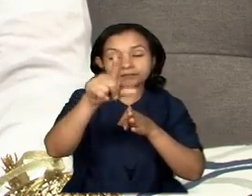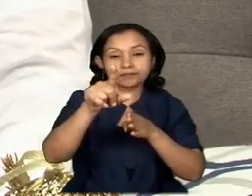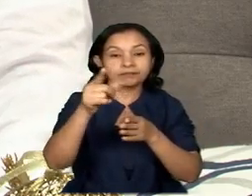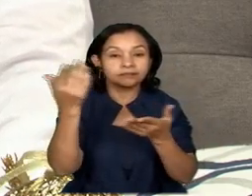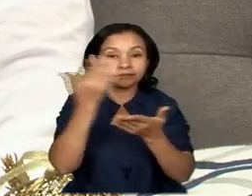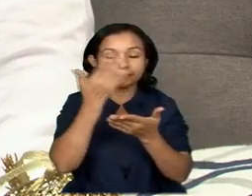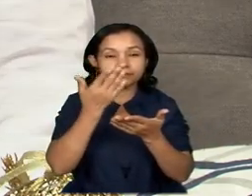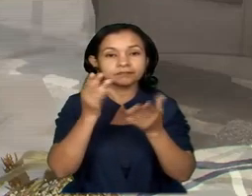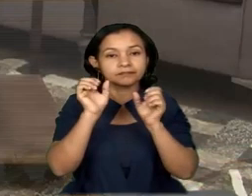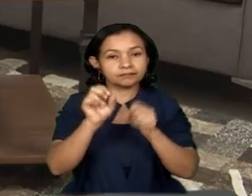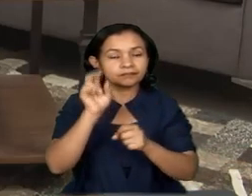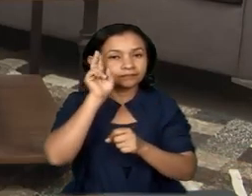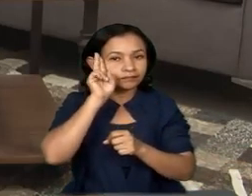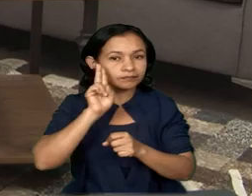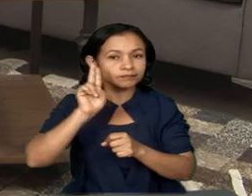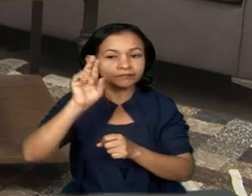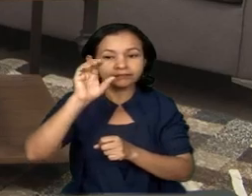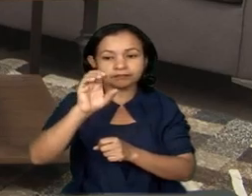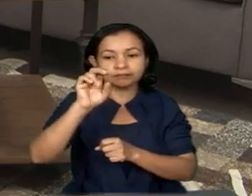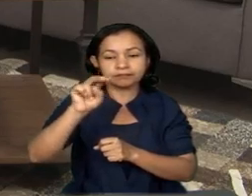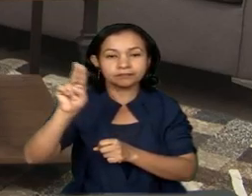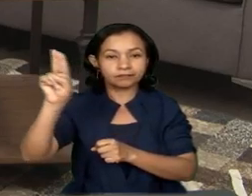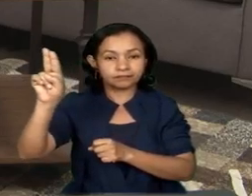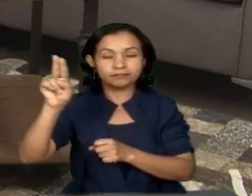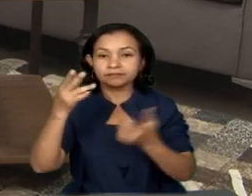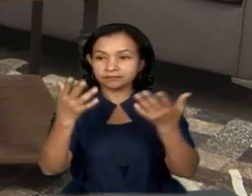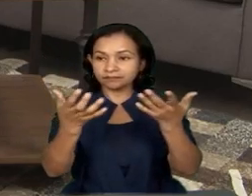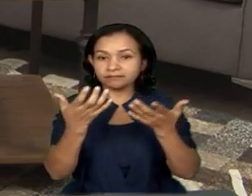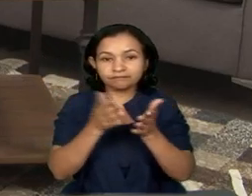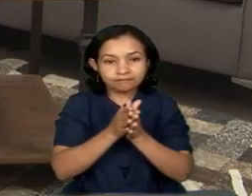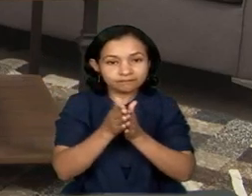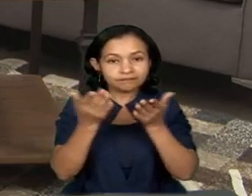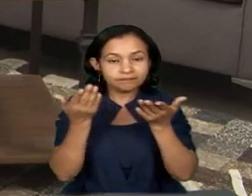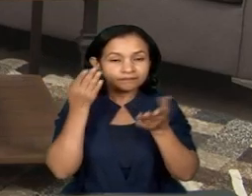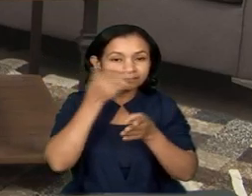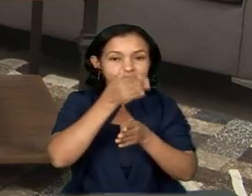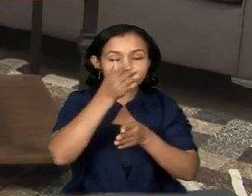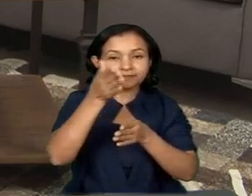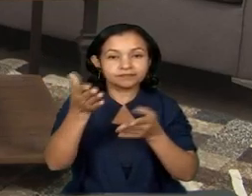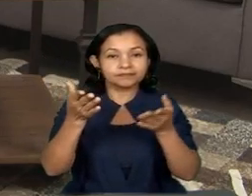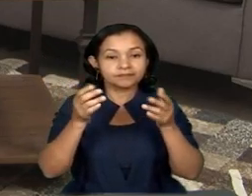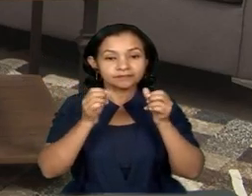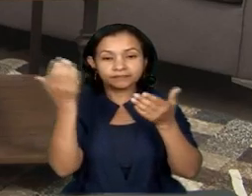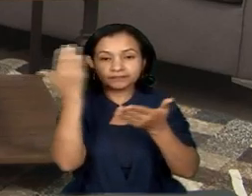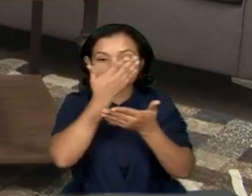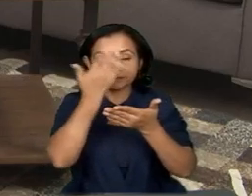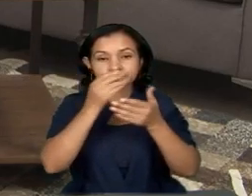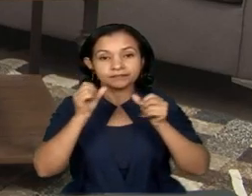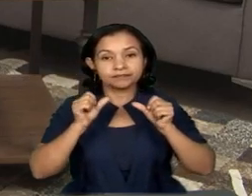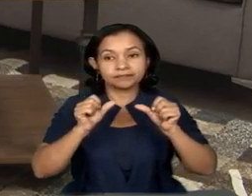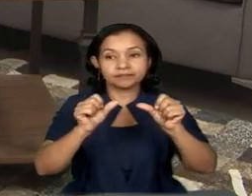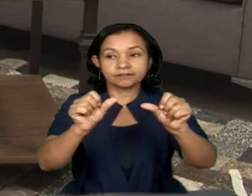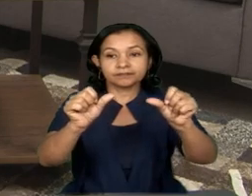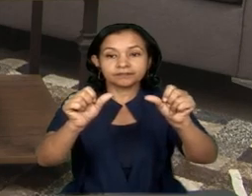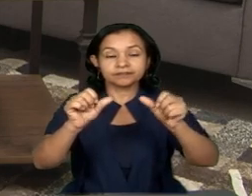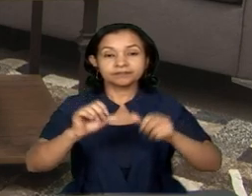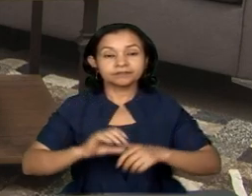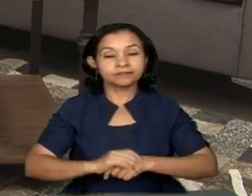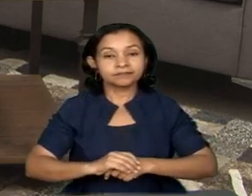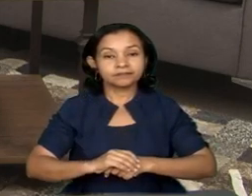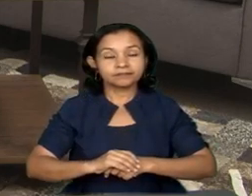ahí a las universidades del CNU bien activas dentro de esa dinámica de formación continua. Así es. Rural a distancia.